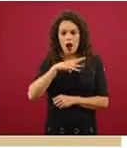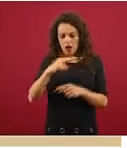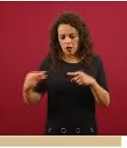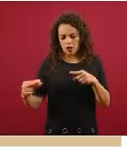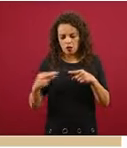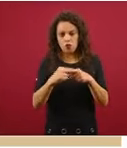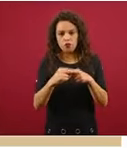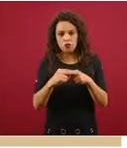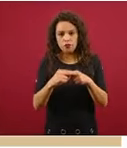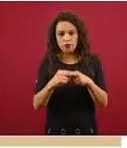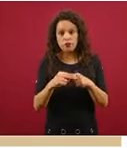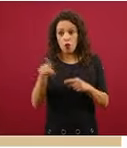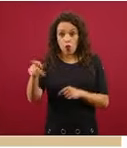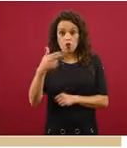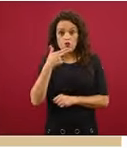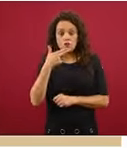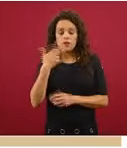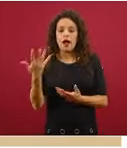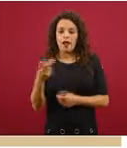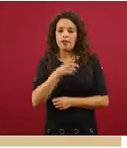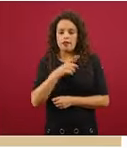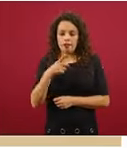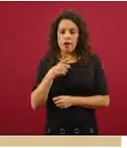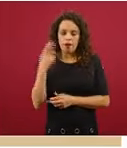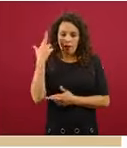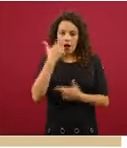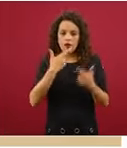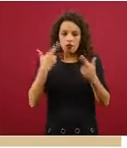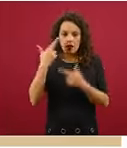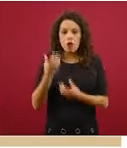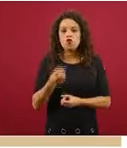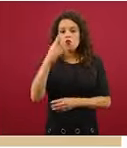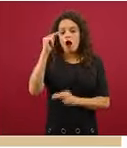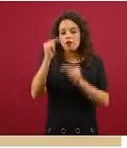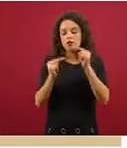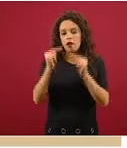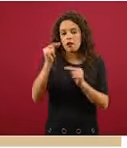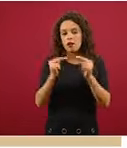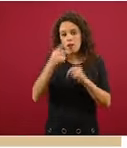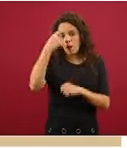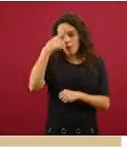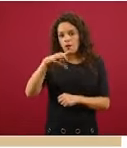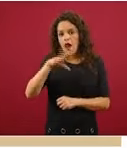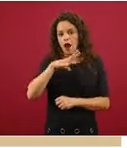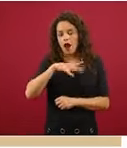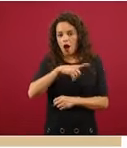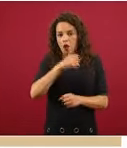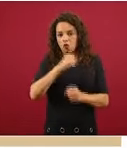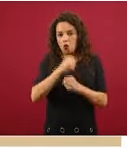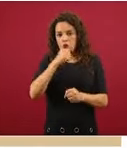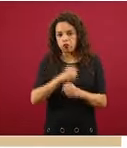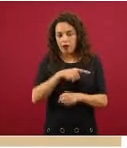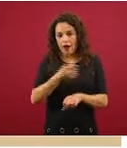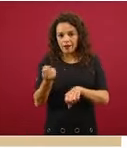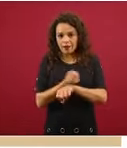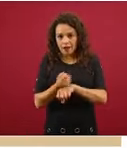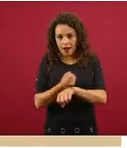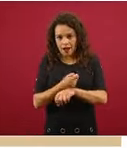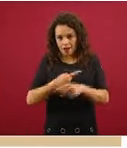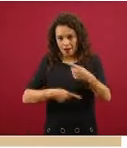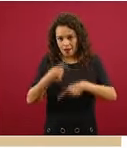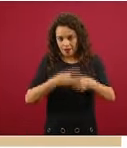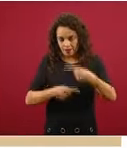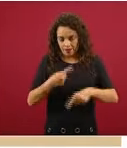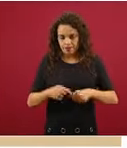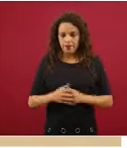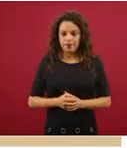lo utilizan, hay que revisar los niveles de oxigenación y cuando sí es que